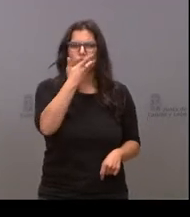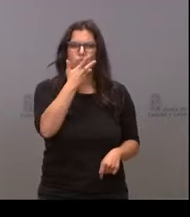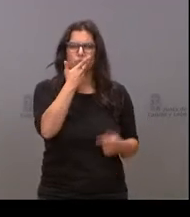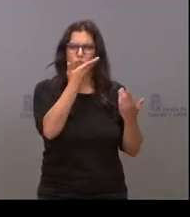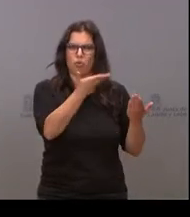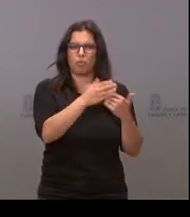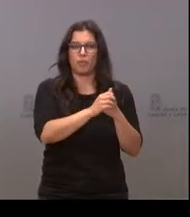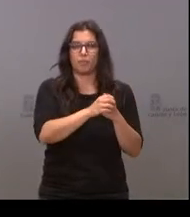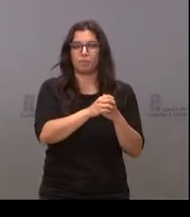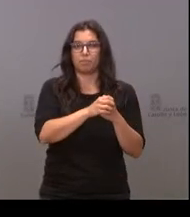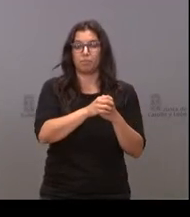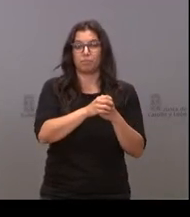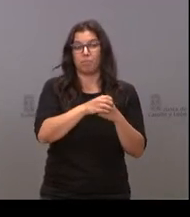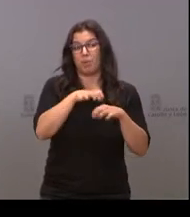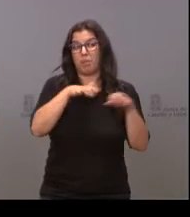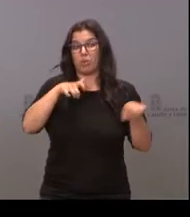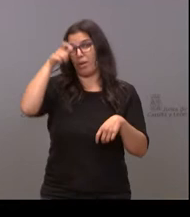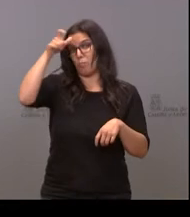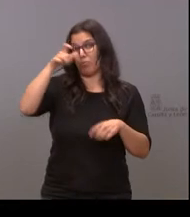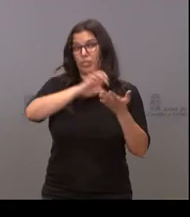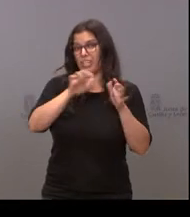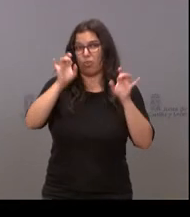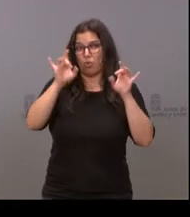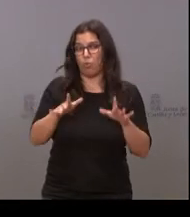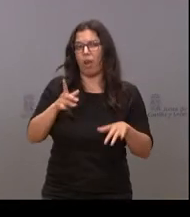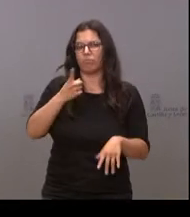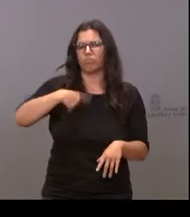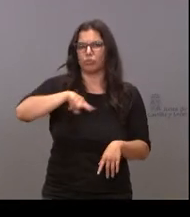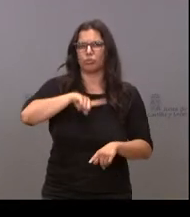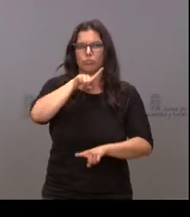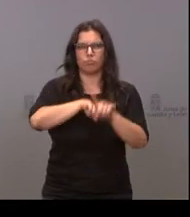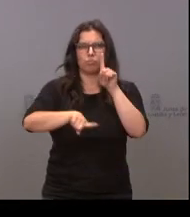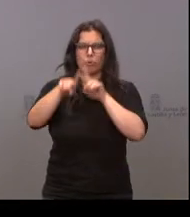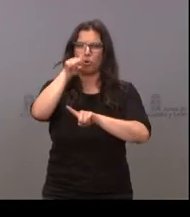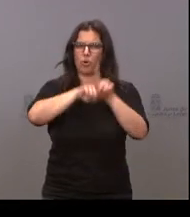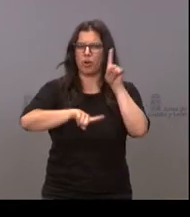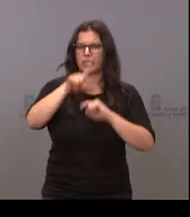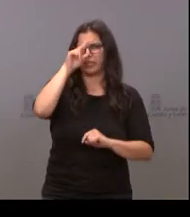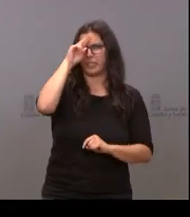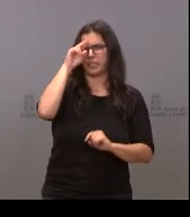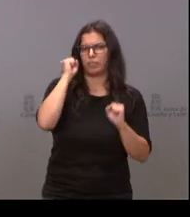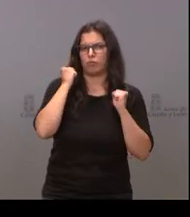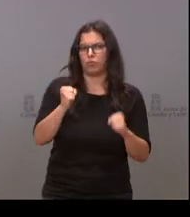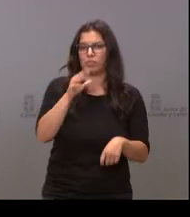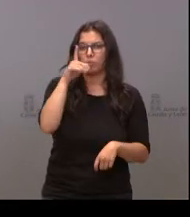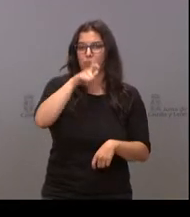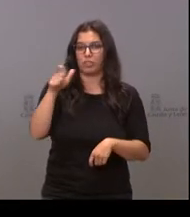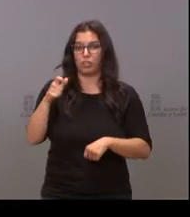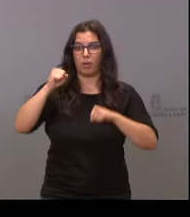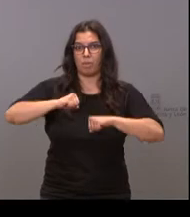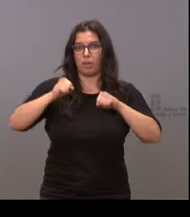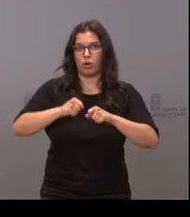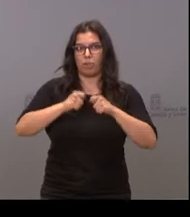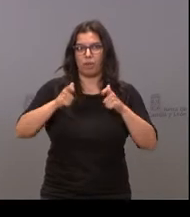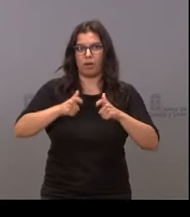como casi todos los pueblos de castilla y león' tenemos una gran preocupación con el envejecimiento de nuestra población